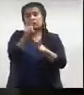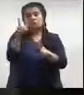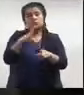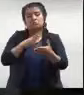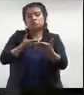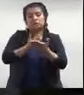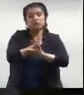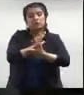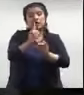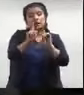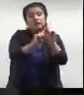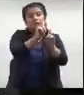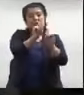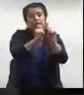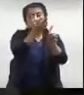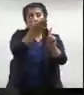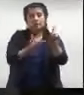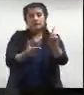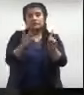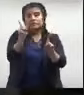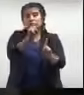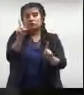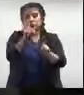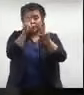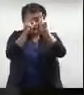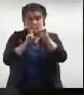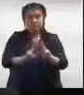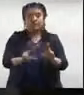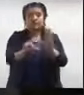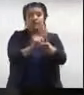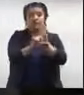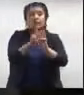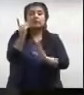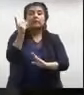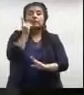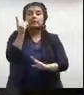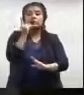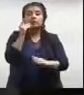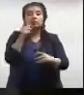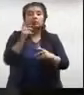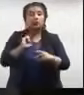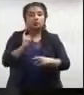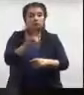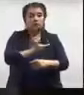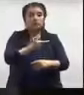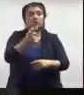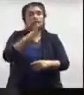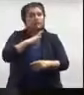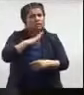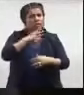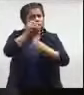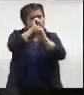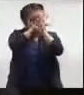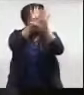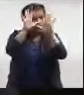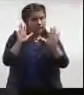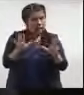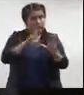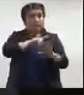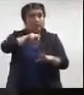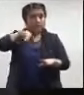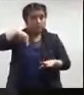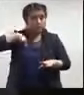a la interpelación si no se cumpliera con la ley, y creo que Dirección Legislativa debe de tener esto mucho más claro que